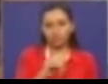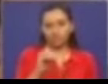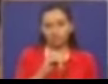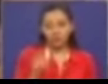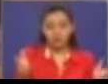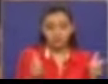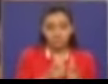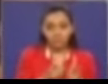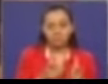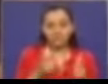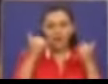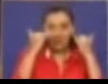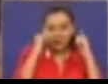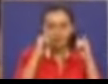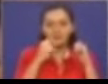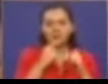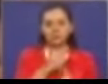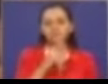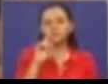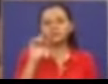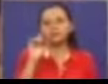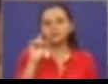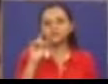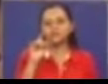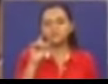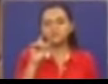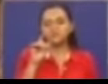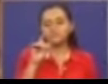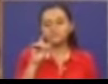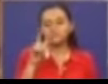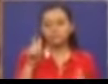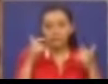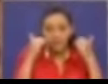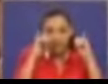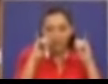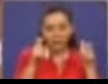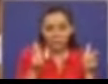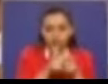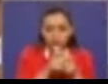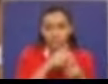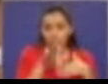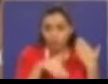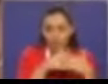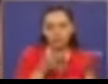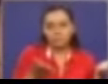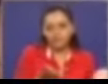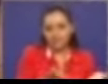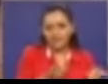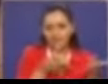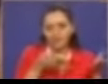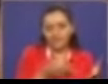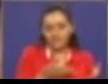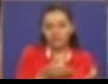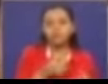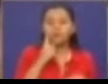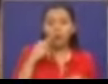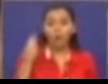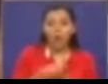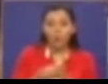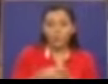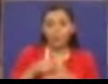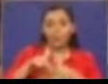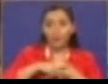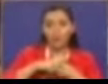pequeños ganaderos de menos de 5 hectáreas. Pero además de la importación que hemos hecho de 1,000 animales de